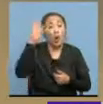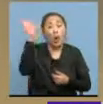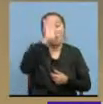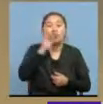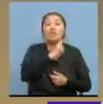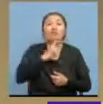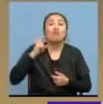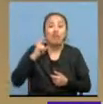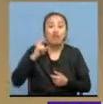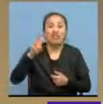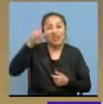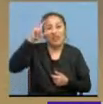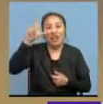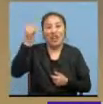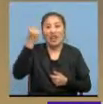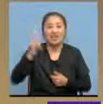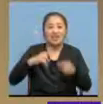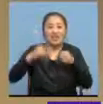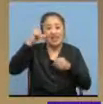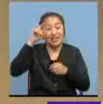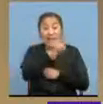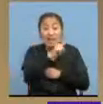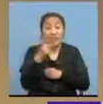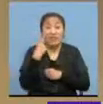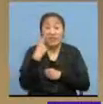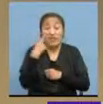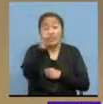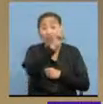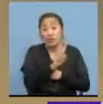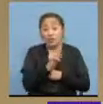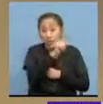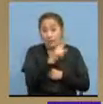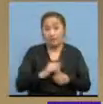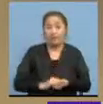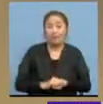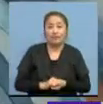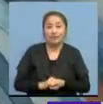padre Daniel Velázquez, claretiano, que vive en Maracaibo, Venezuela.